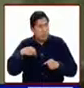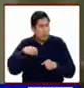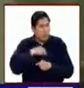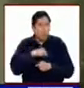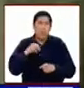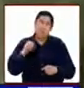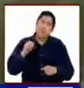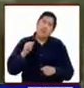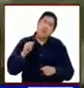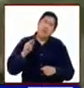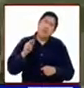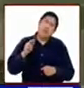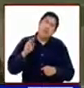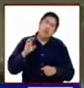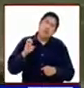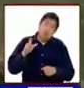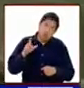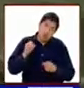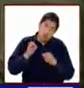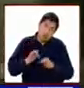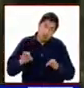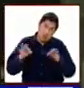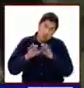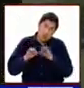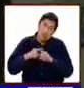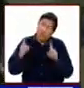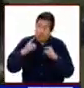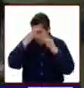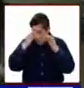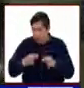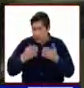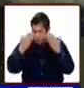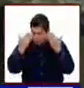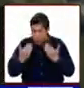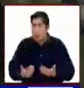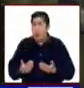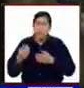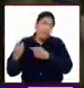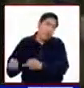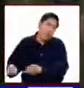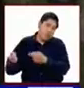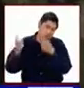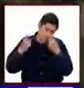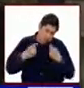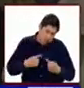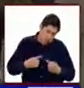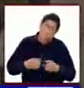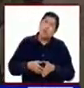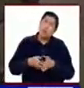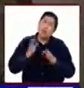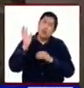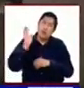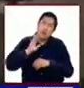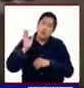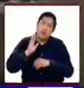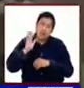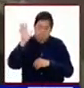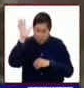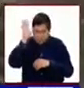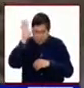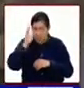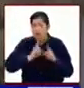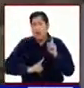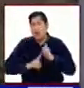Marcelo tenía un partido muy importante, pero sin embargo él decidió estar en este momento, que es la despedida de su padre,